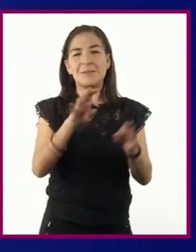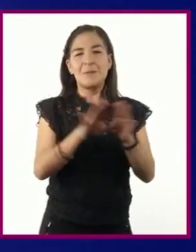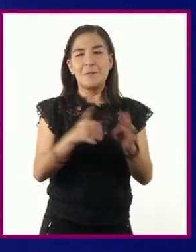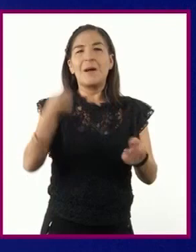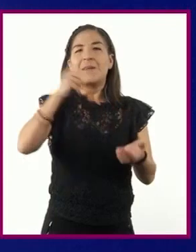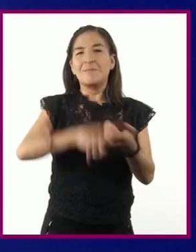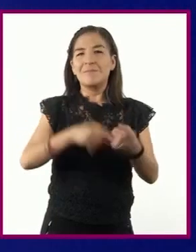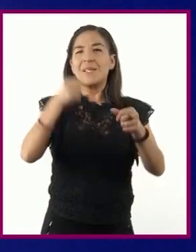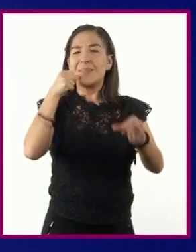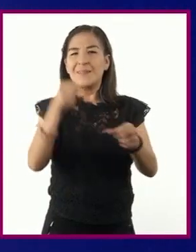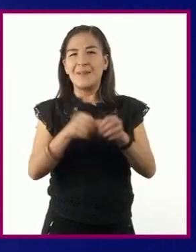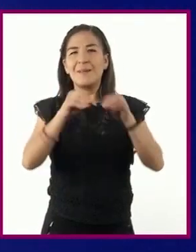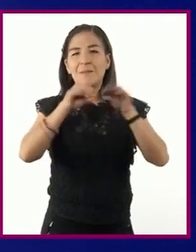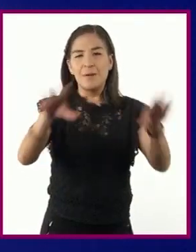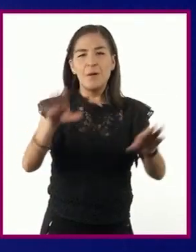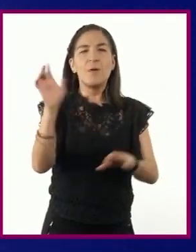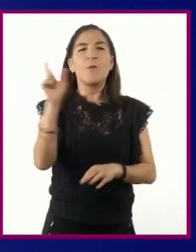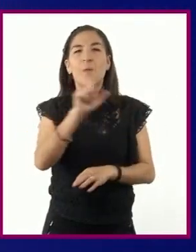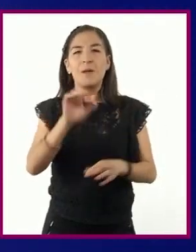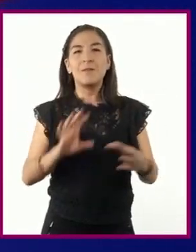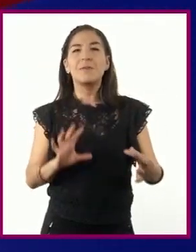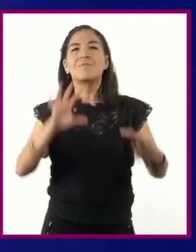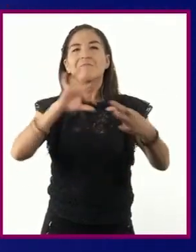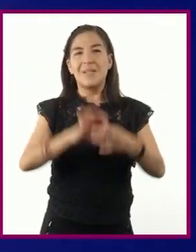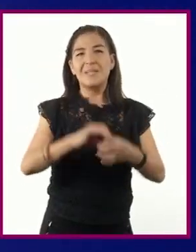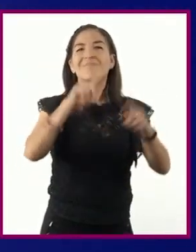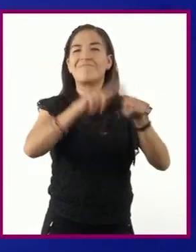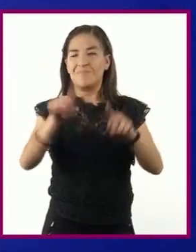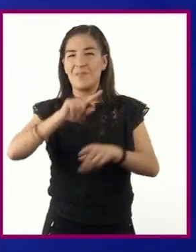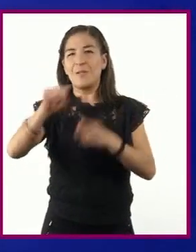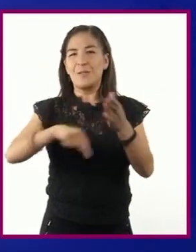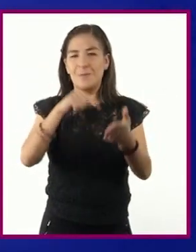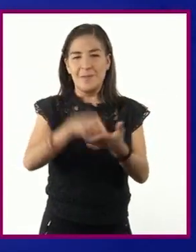dimensiones, cuando es aplicada a grandes espacios.